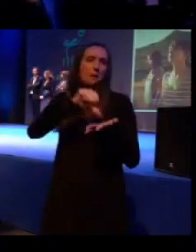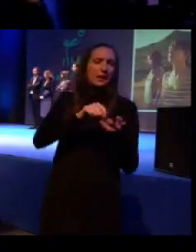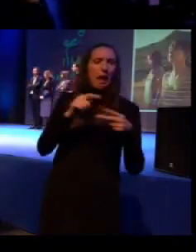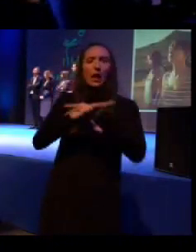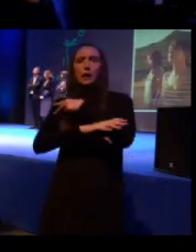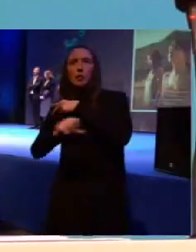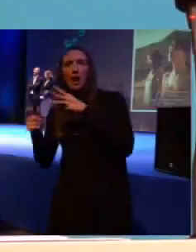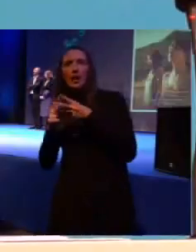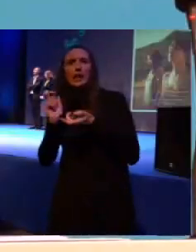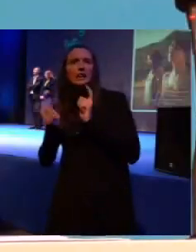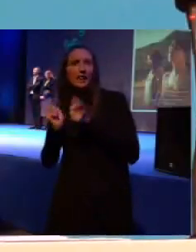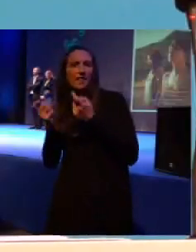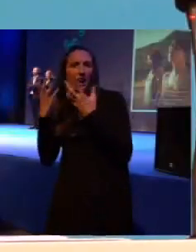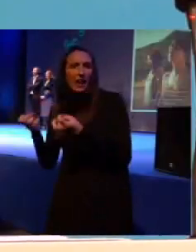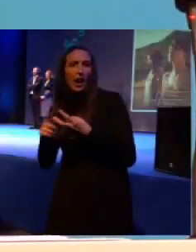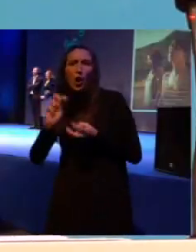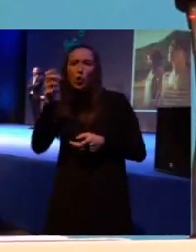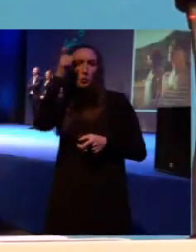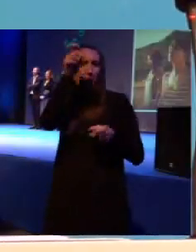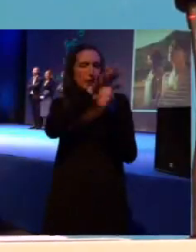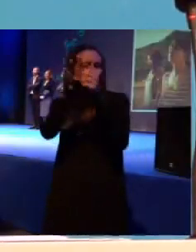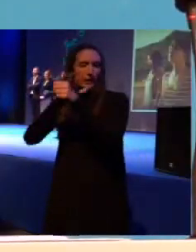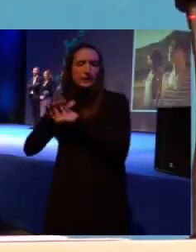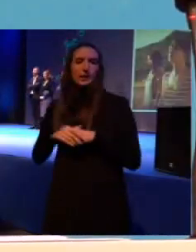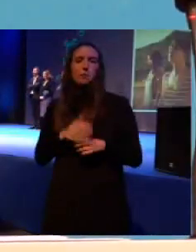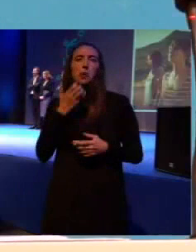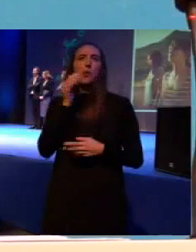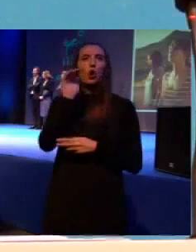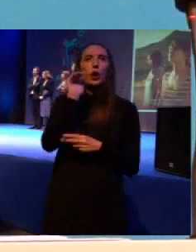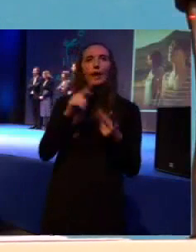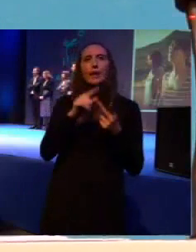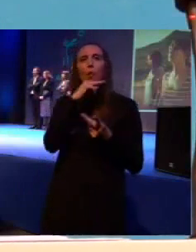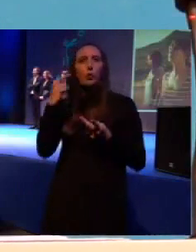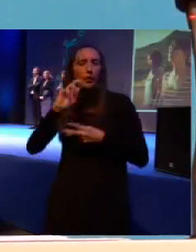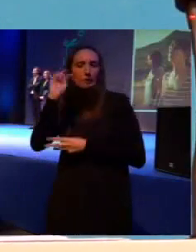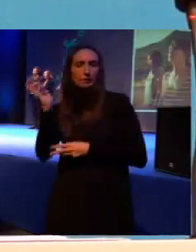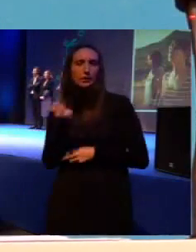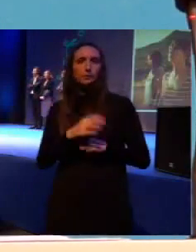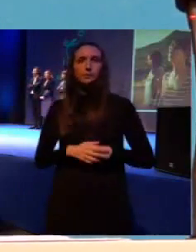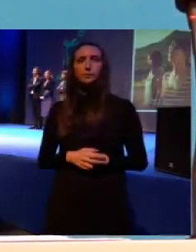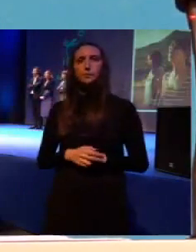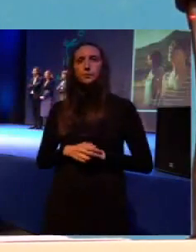Gata, en el desierto de Tabernas y en muchísimos otros municipios como Roquetas de Mar, Agua Dulce, etc.